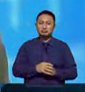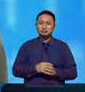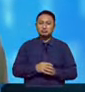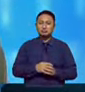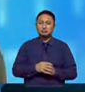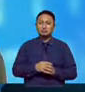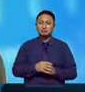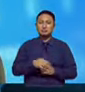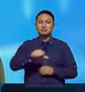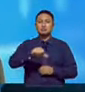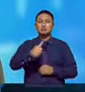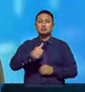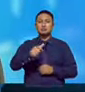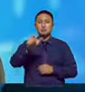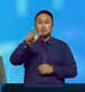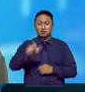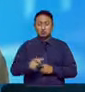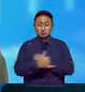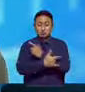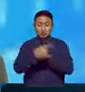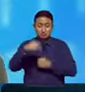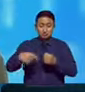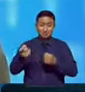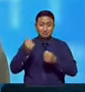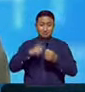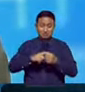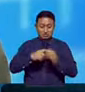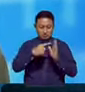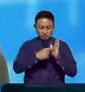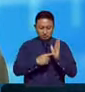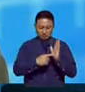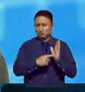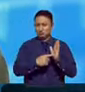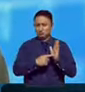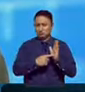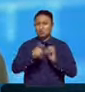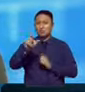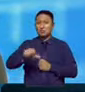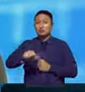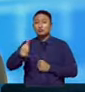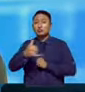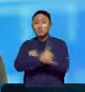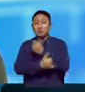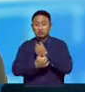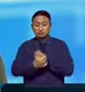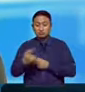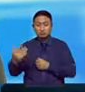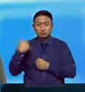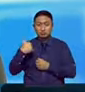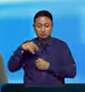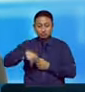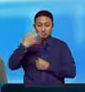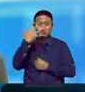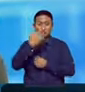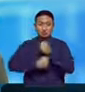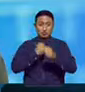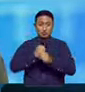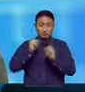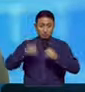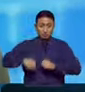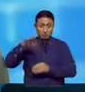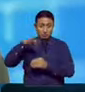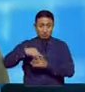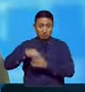inscritos extranjeros que no debían estar, porque para los extranjeros tienen que estar aquí 5 años para poder